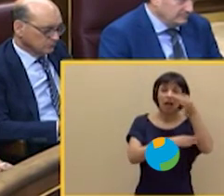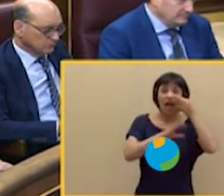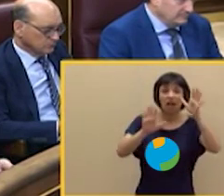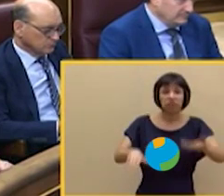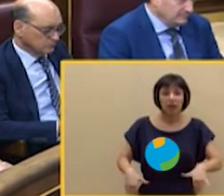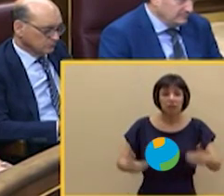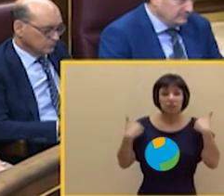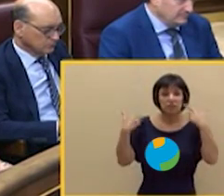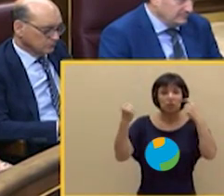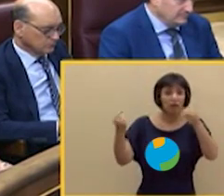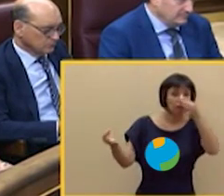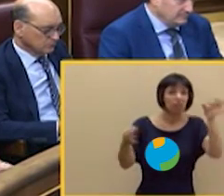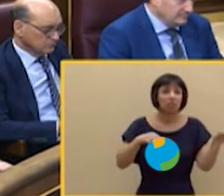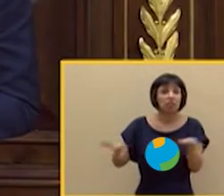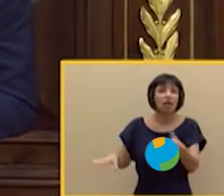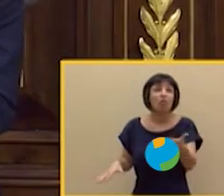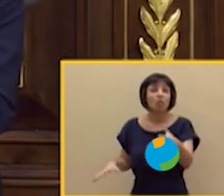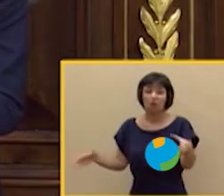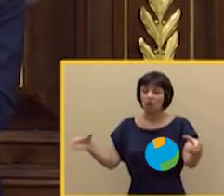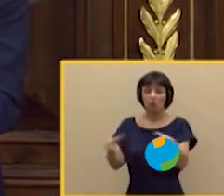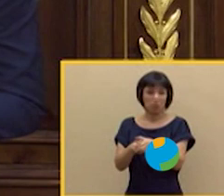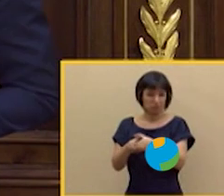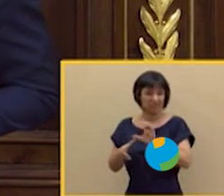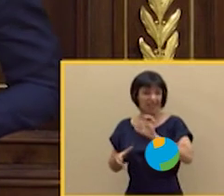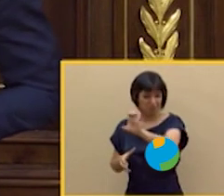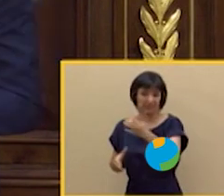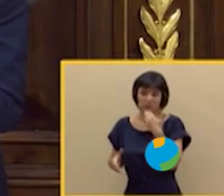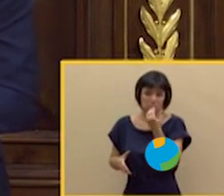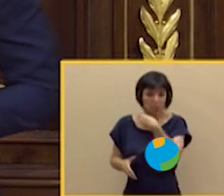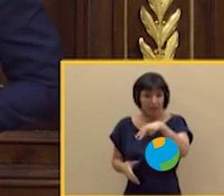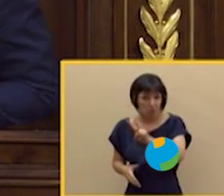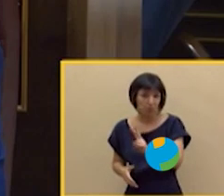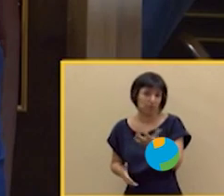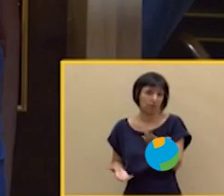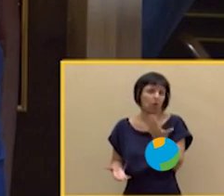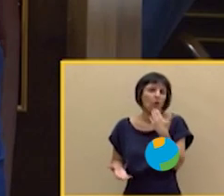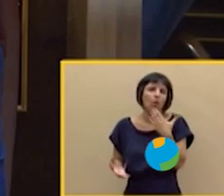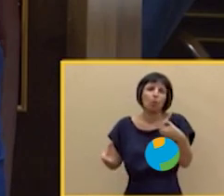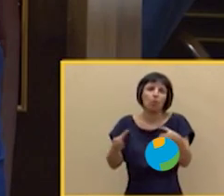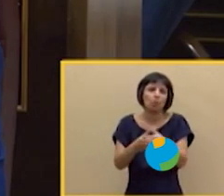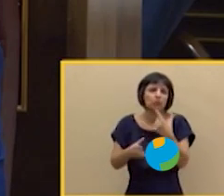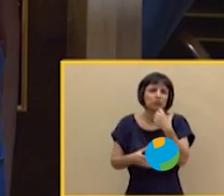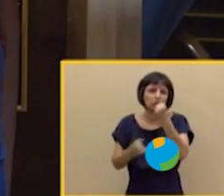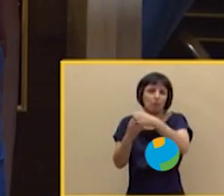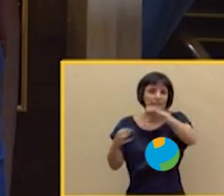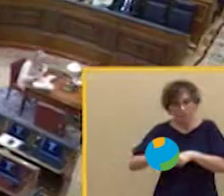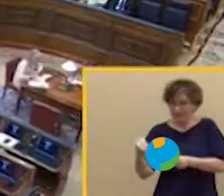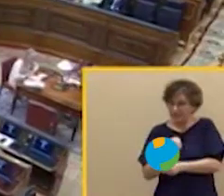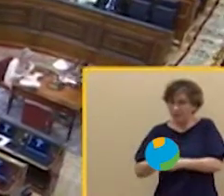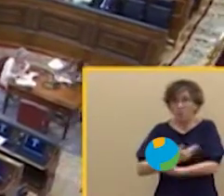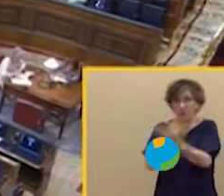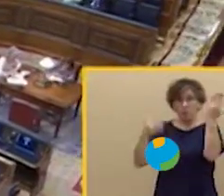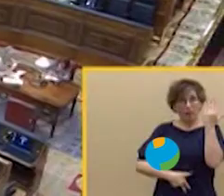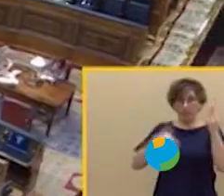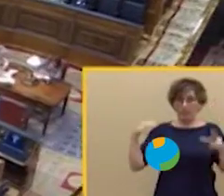apelado a la unidad y a la responsabilidad del resto de partidos para formar gobierno. Todo esto en una sesión en la que el conflicto catalán